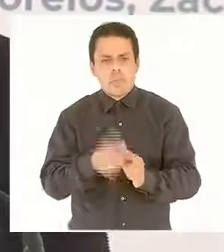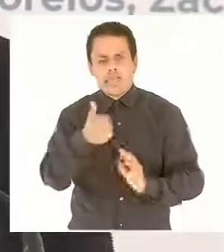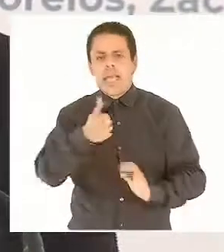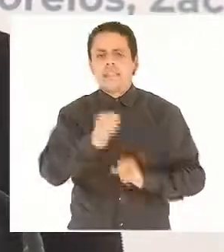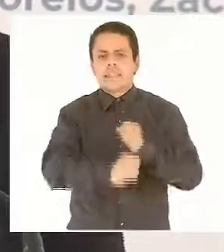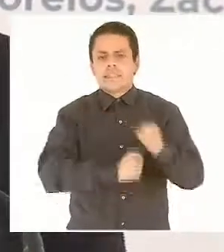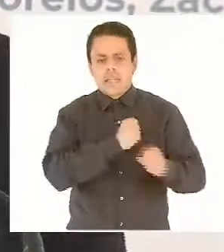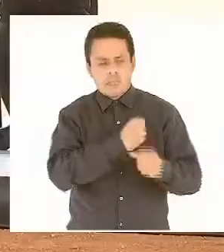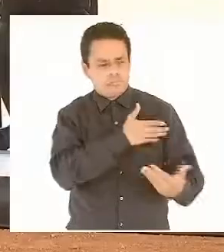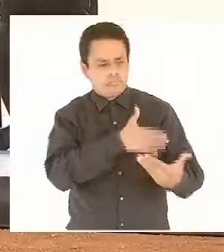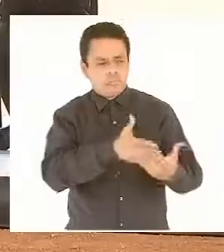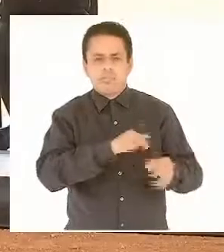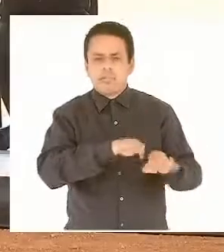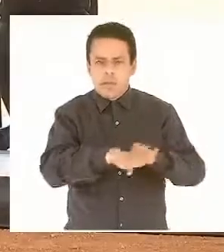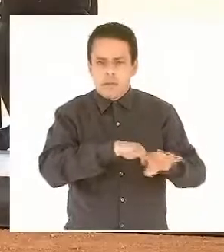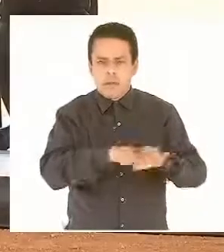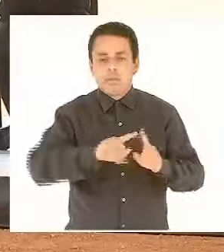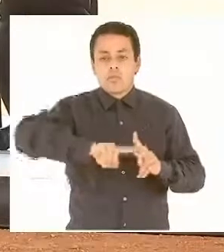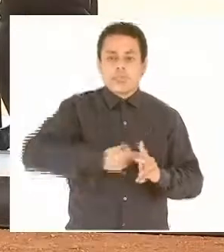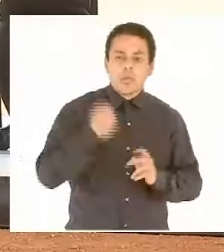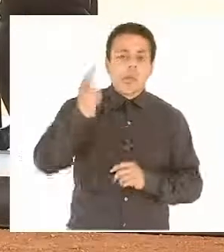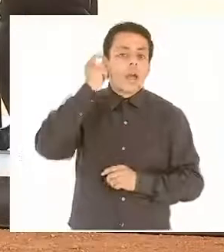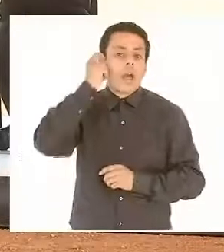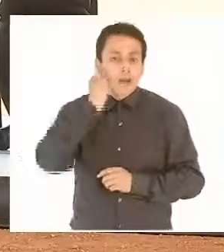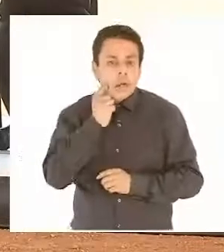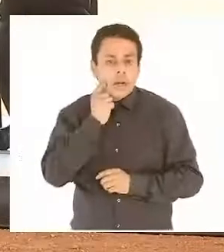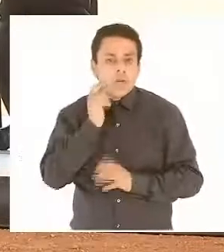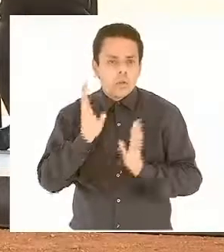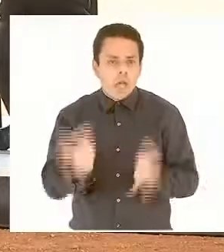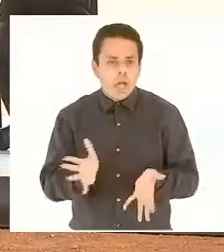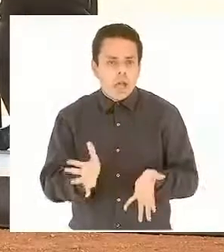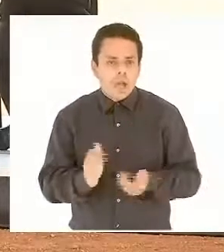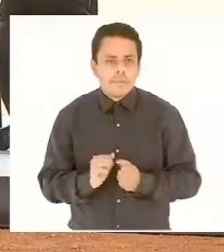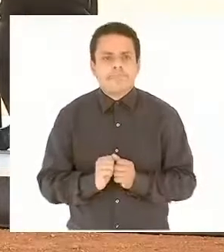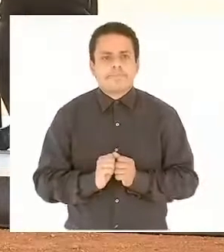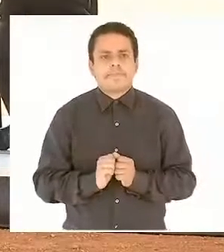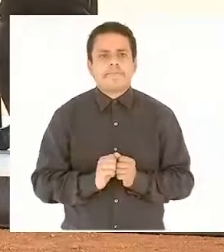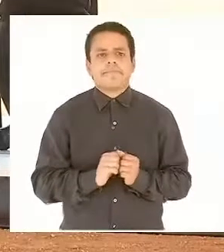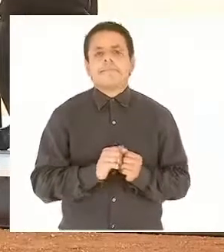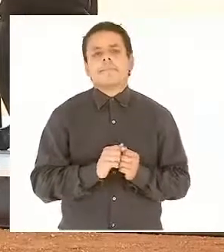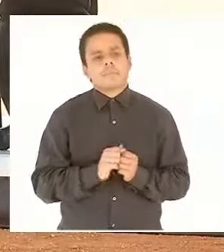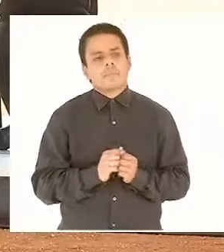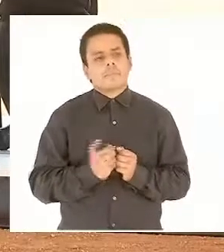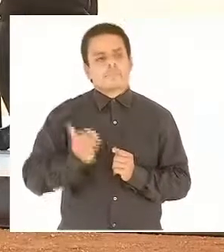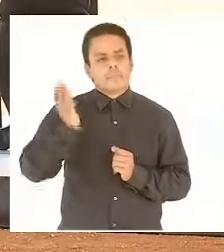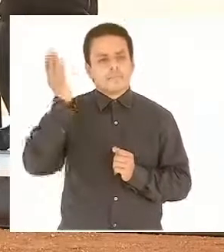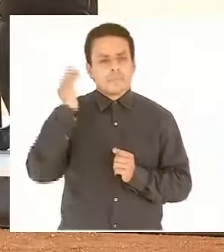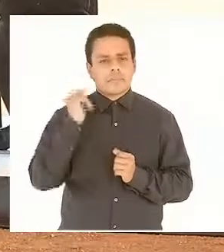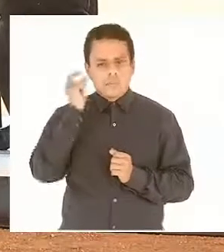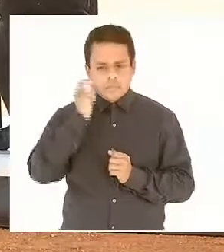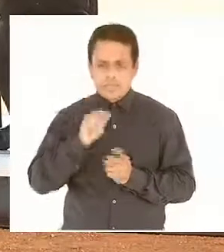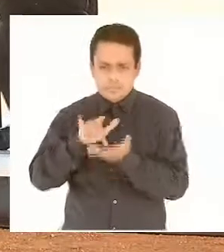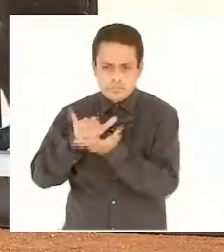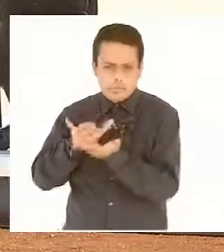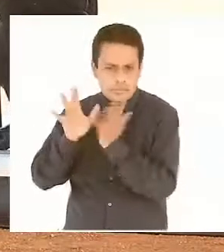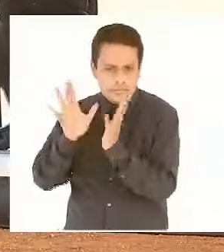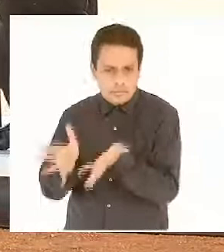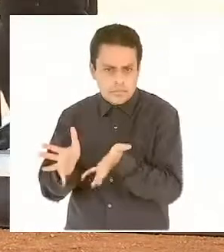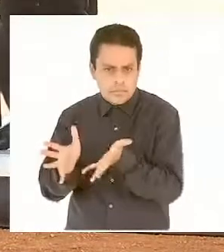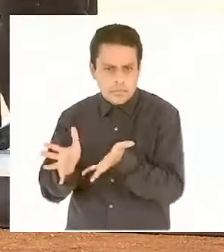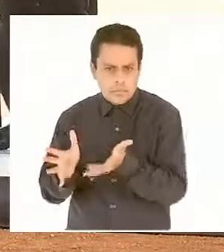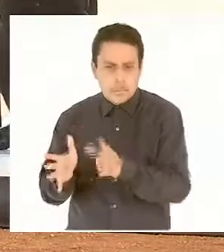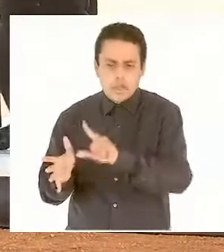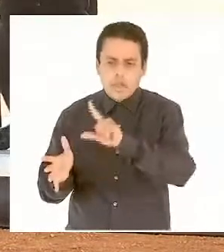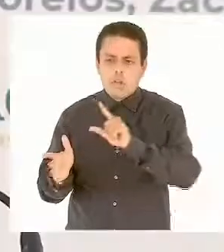Se inició en Guerrero, ya se apoyaba a los productores, nos